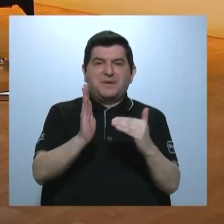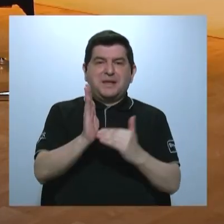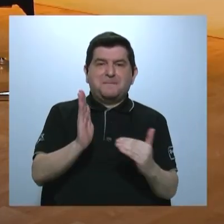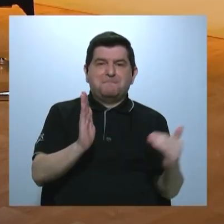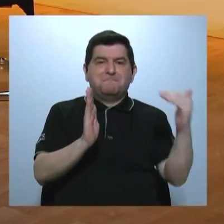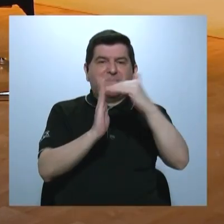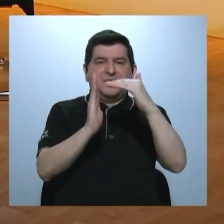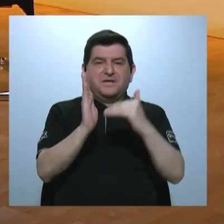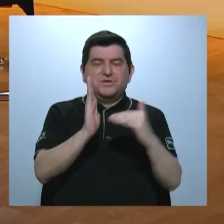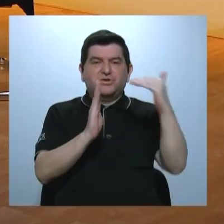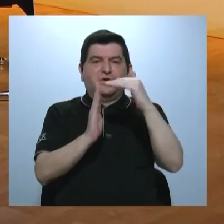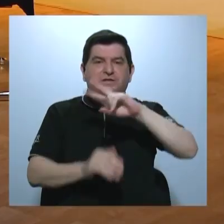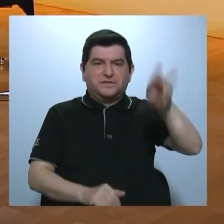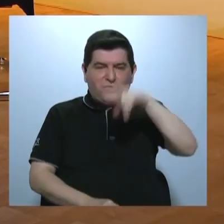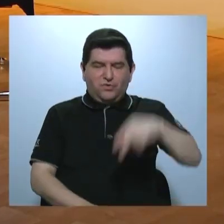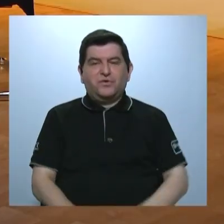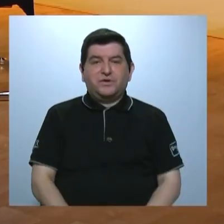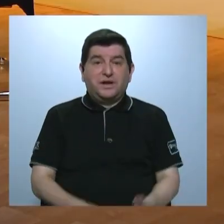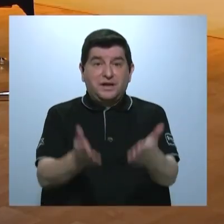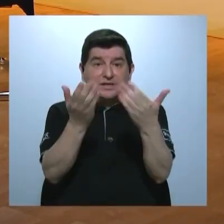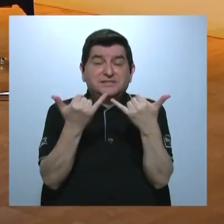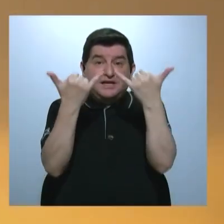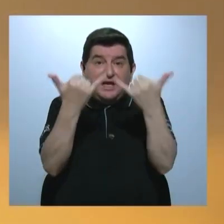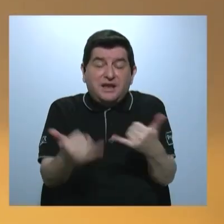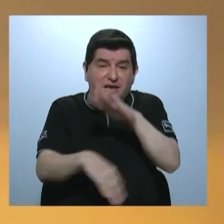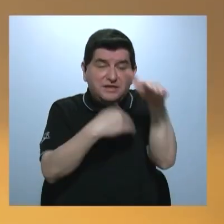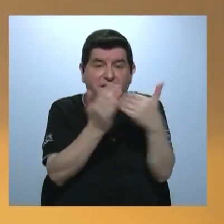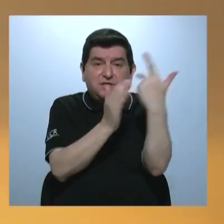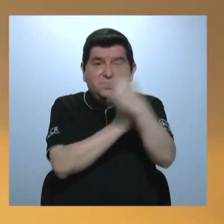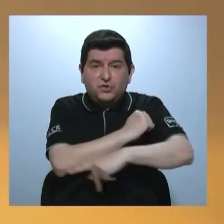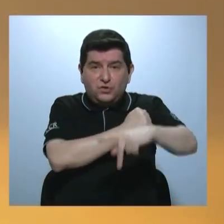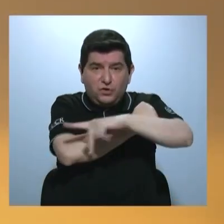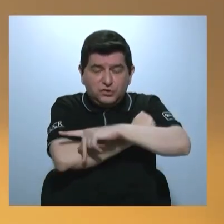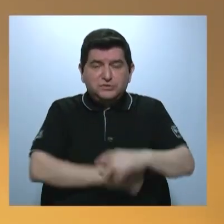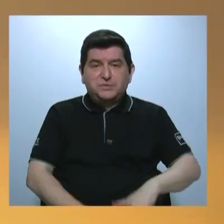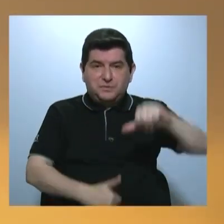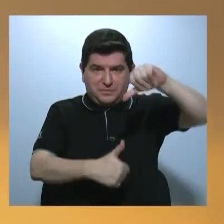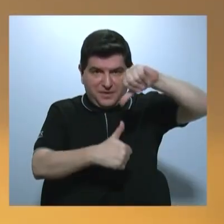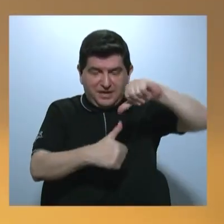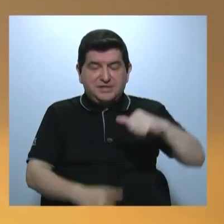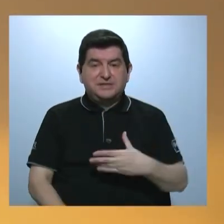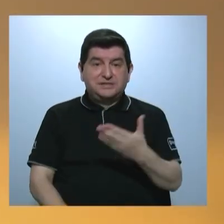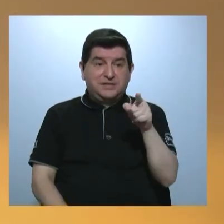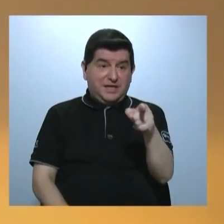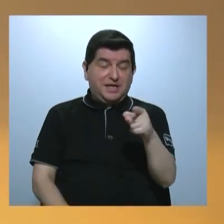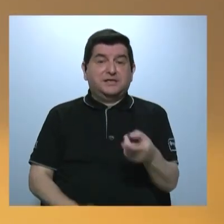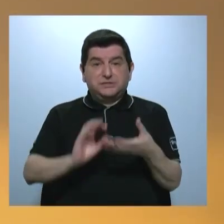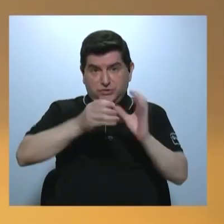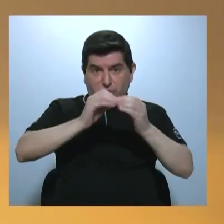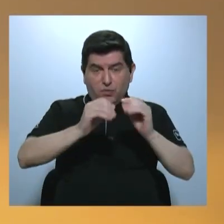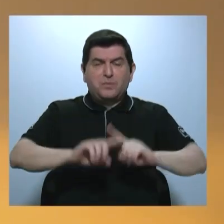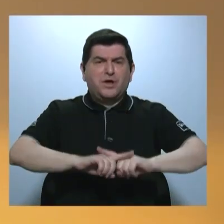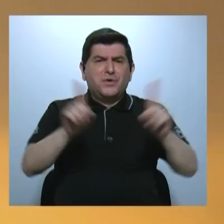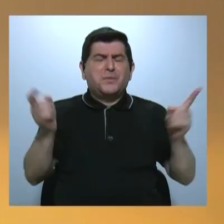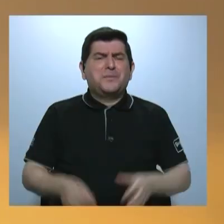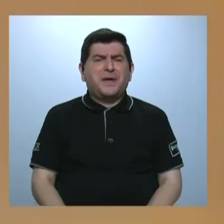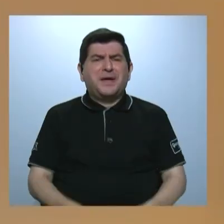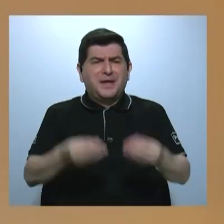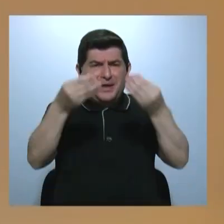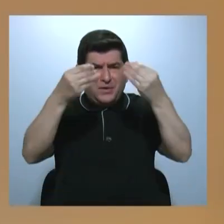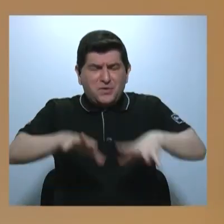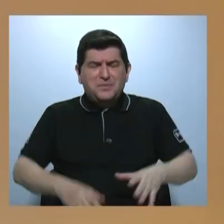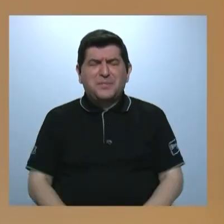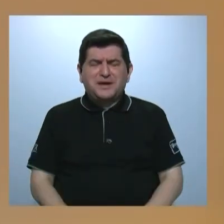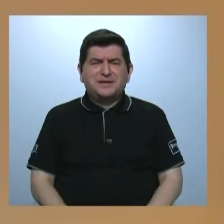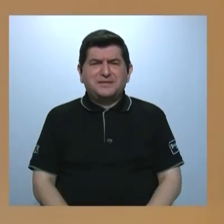importante. Pero ya se la desearan más o menos todos los países de Centroamérica, se desearan esa cantidad. Claro, pero ha perdido prioridad estratégica,